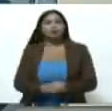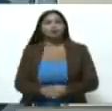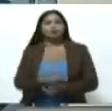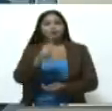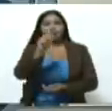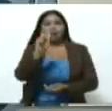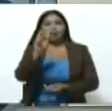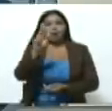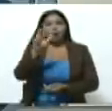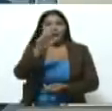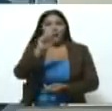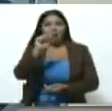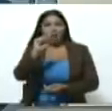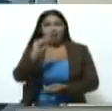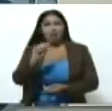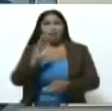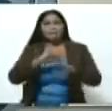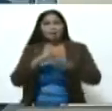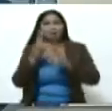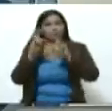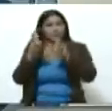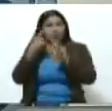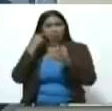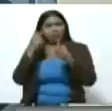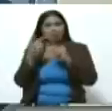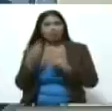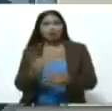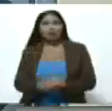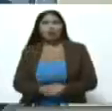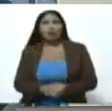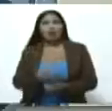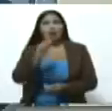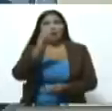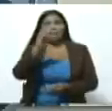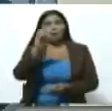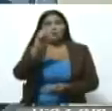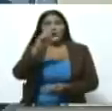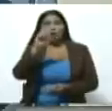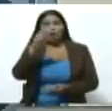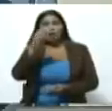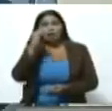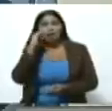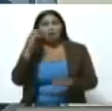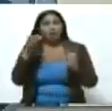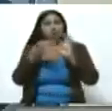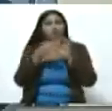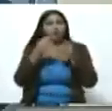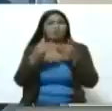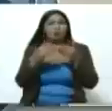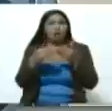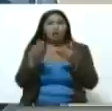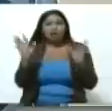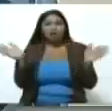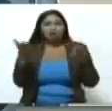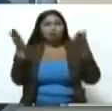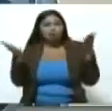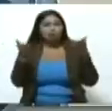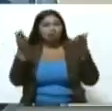señora por la presunta comisión del delito de apología en relación al delito de